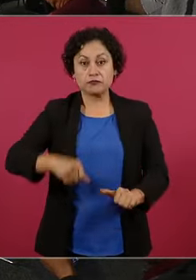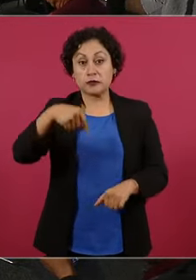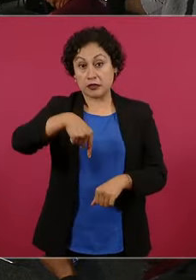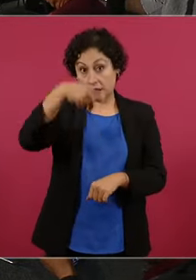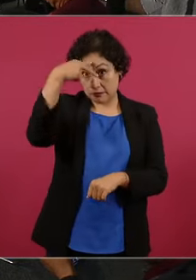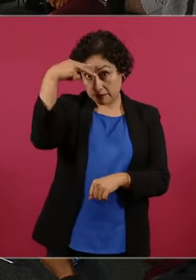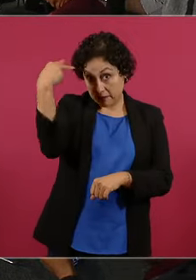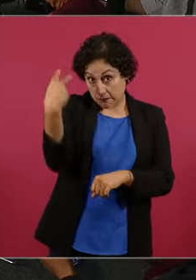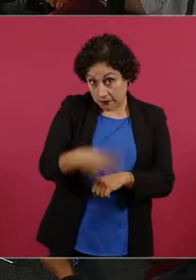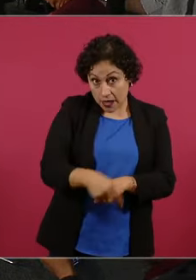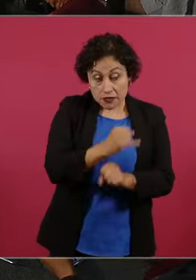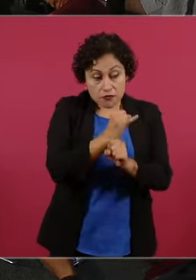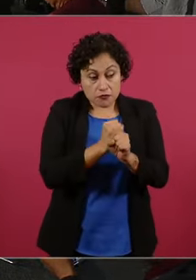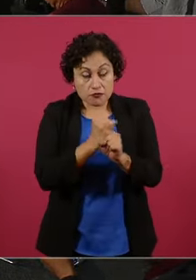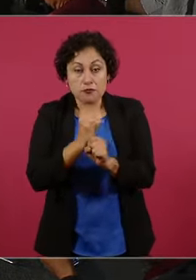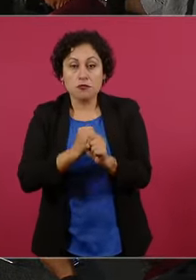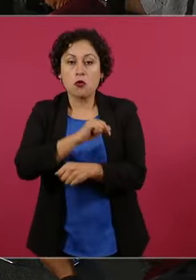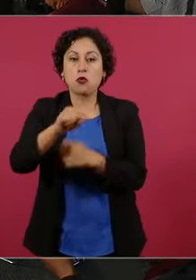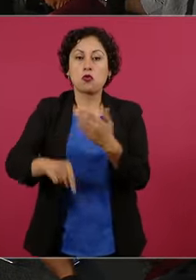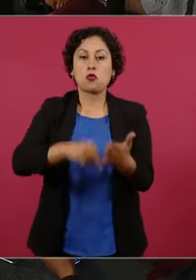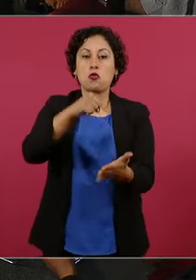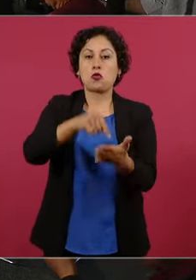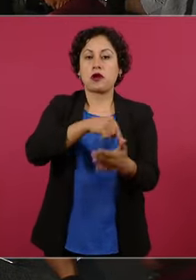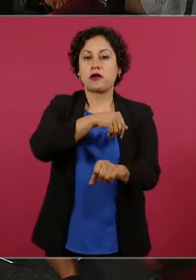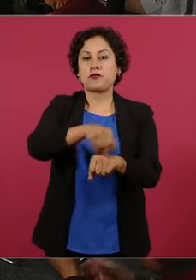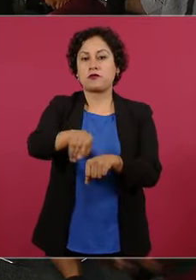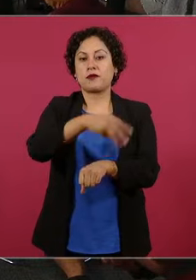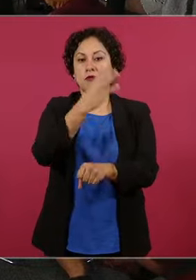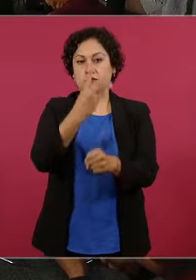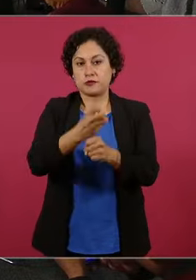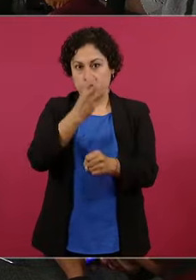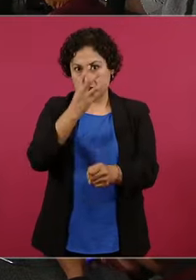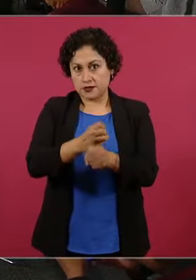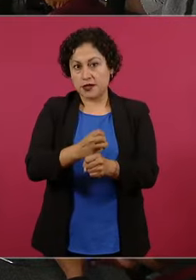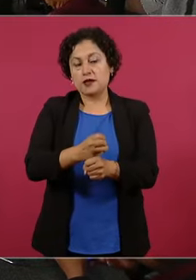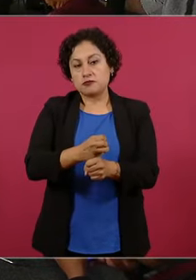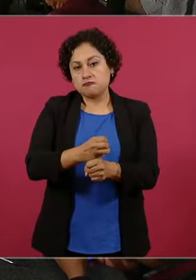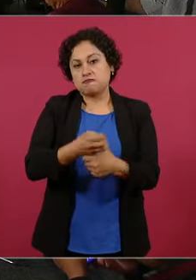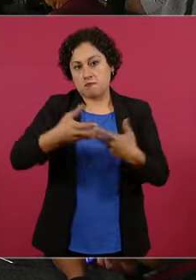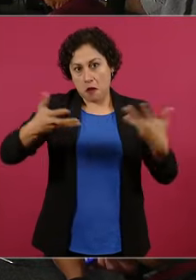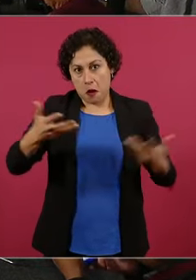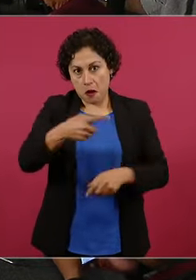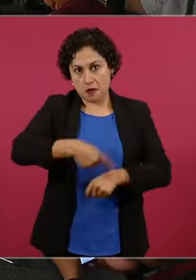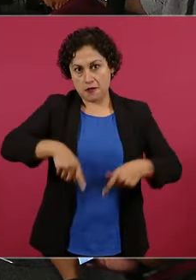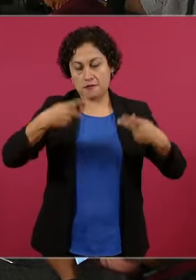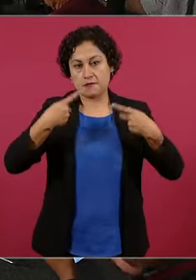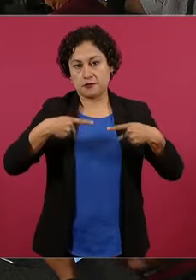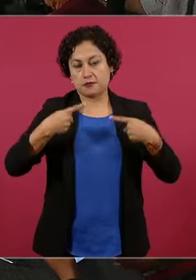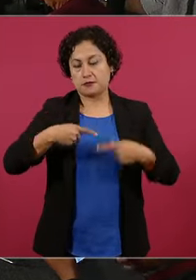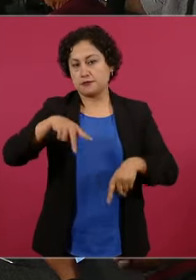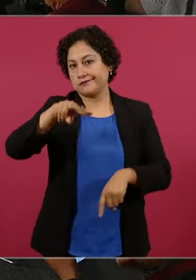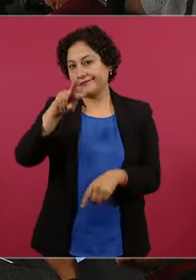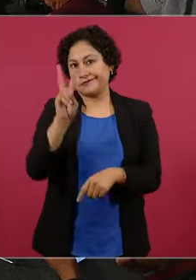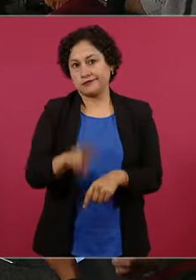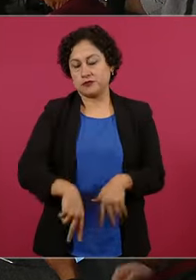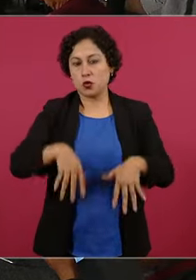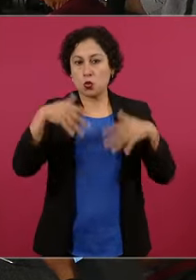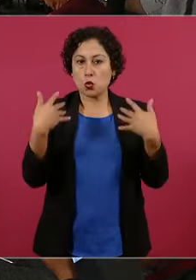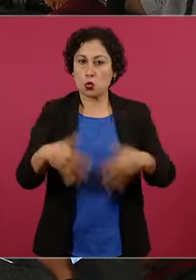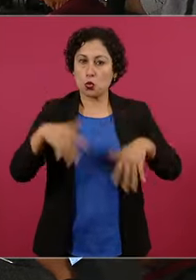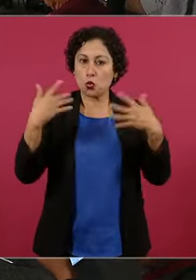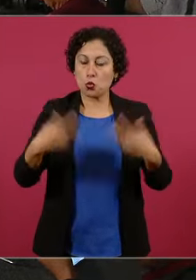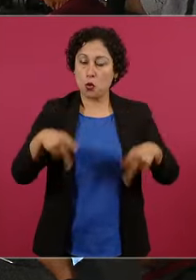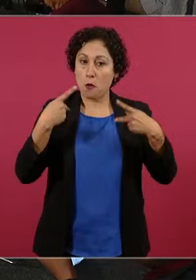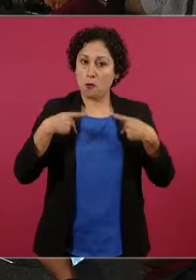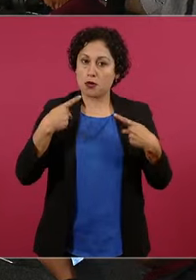lugar pues en este tipo, insisto, de prácticas. Y bueno, pues existen también, ante esta cantidad exorbitante de